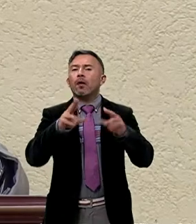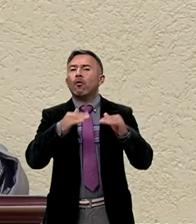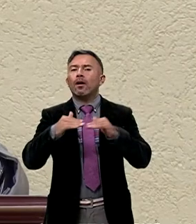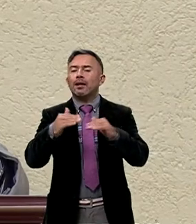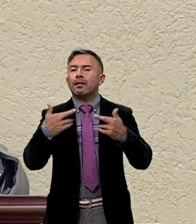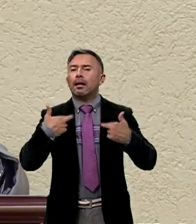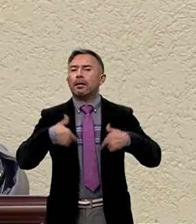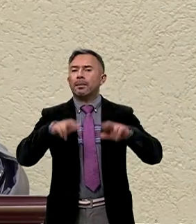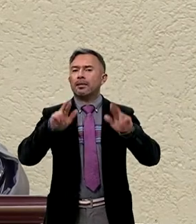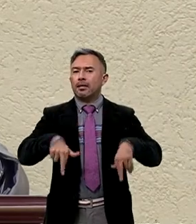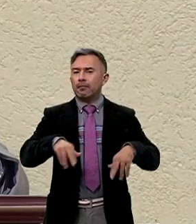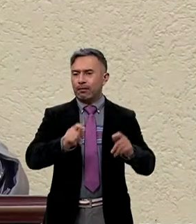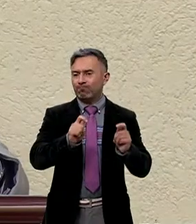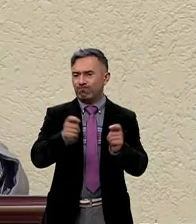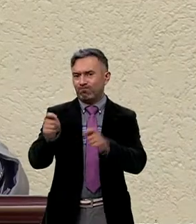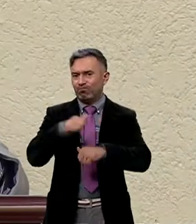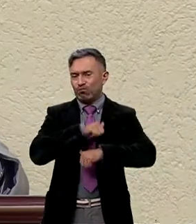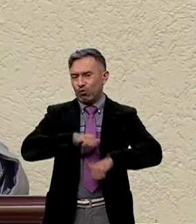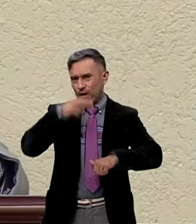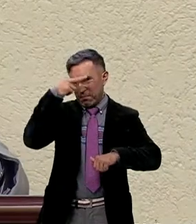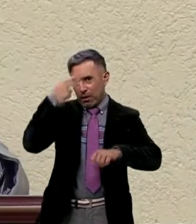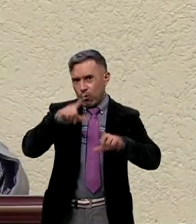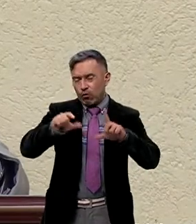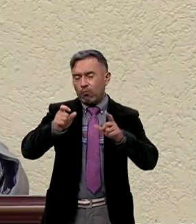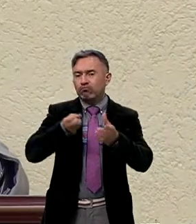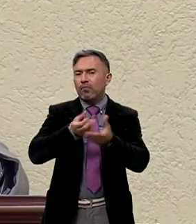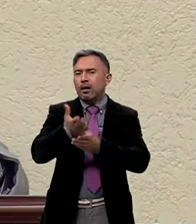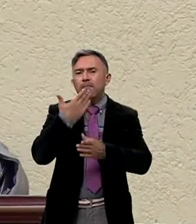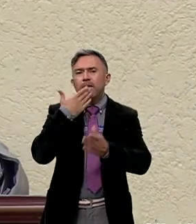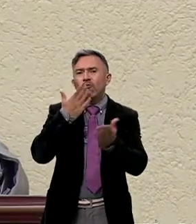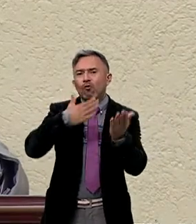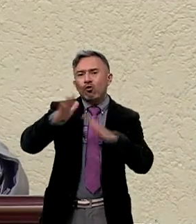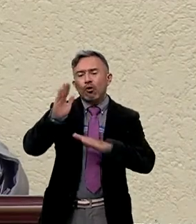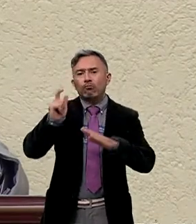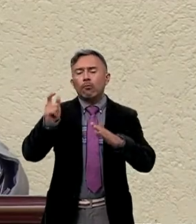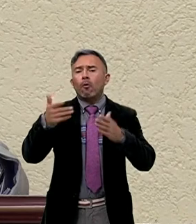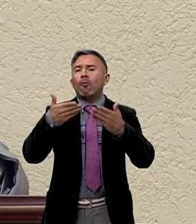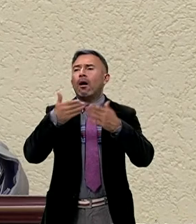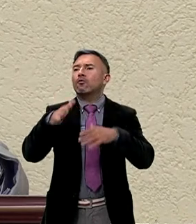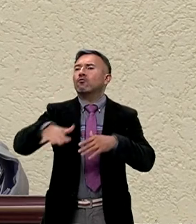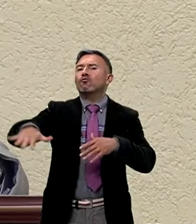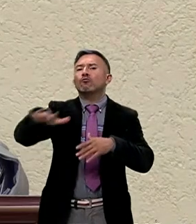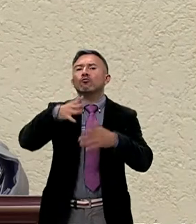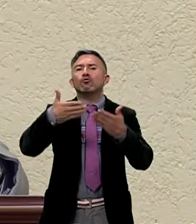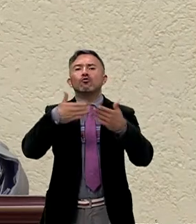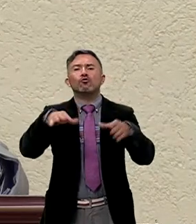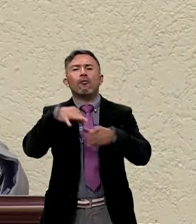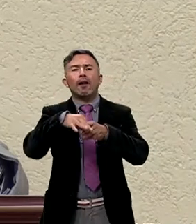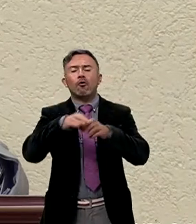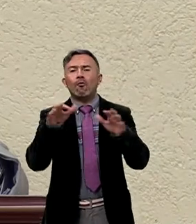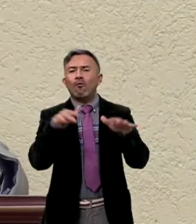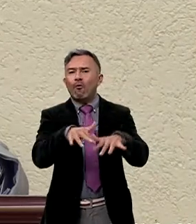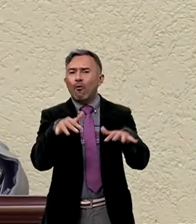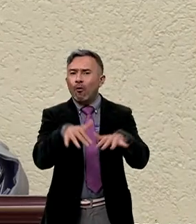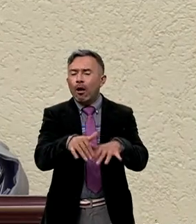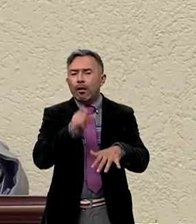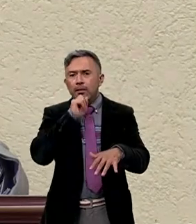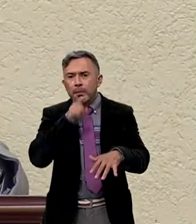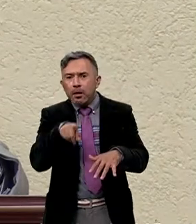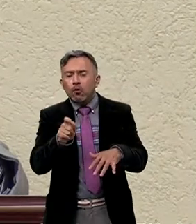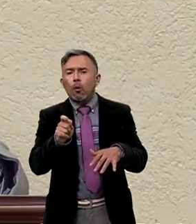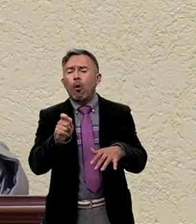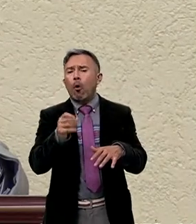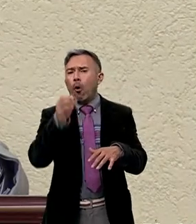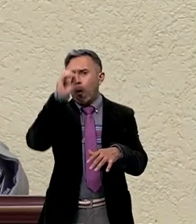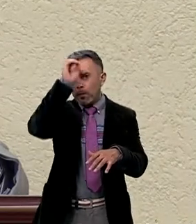logros a nuestra nación la universalidad del sufragio la recreación de nuestro innegable rico y vigoroso